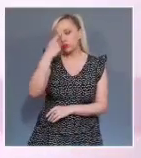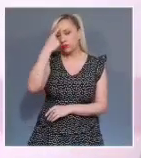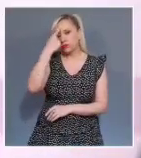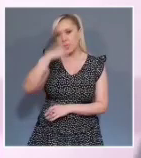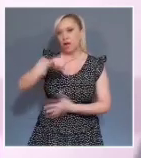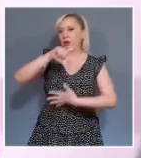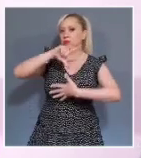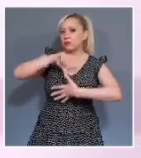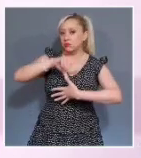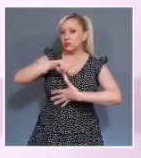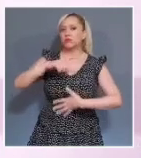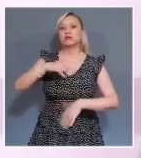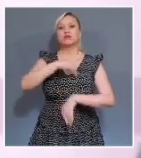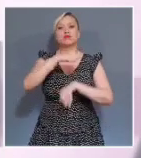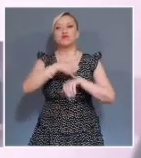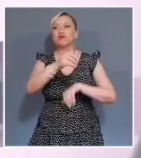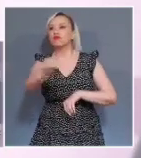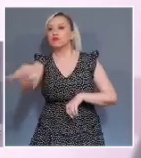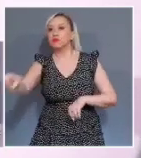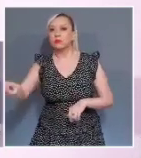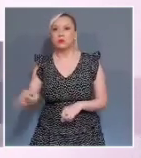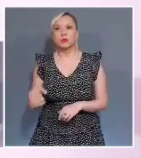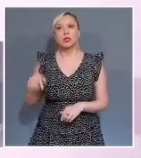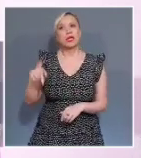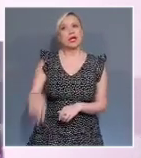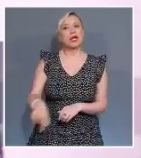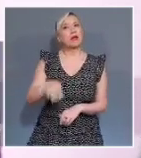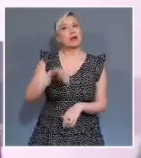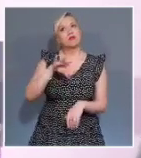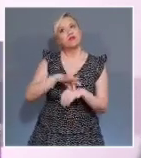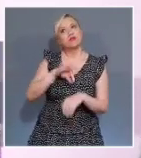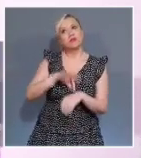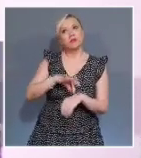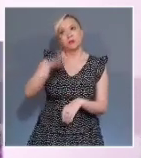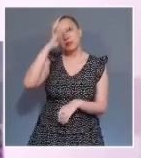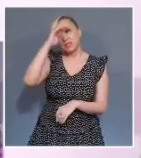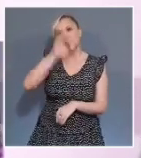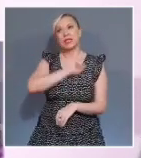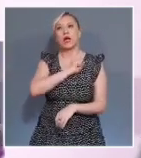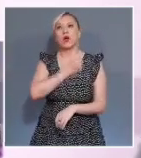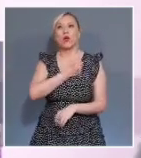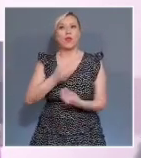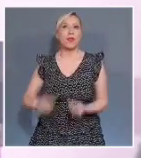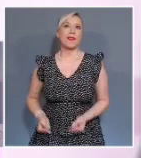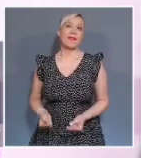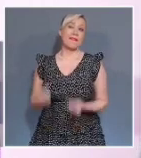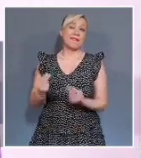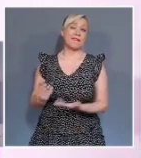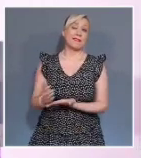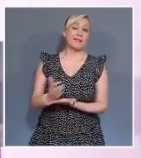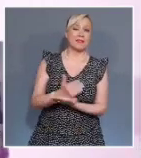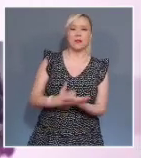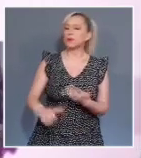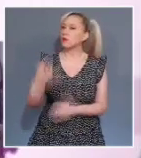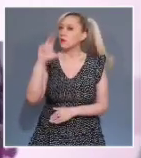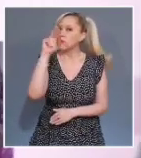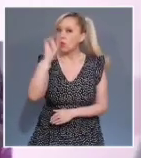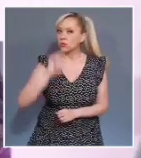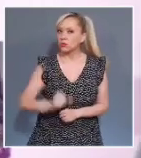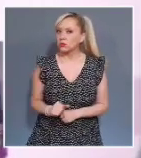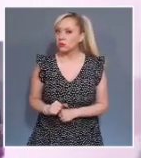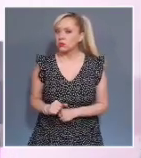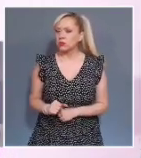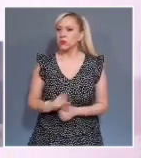salud no puede ser un negocio, la salud debe ser un derecho, la comunicación de los riesgos,